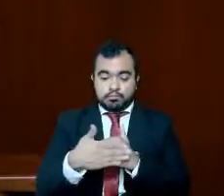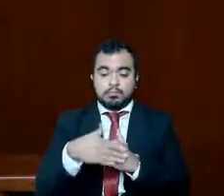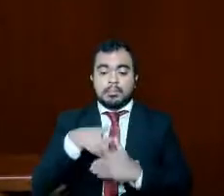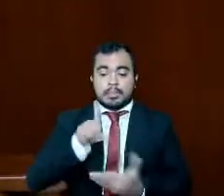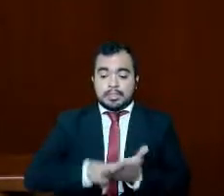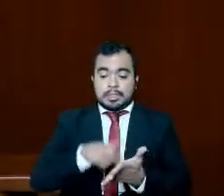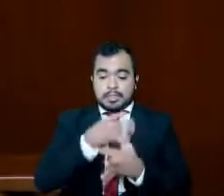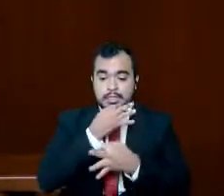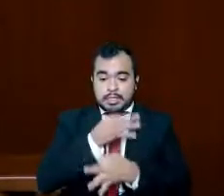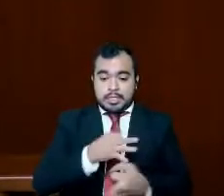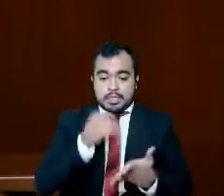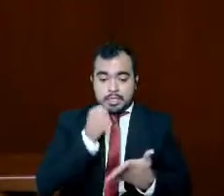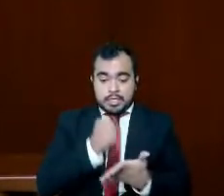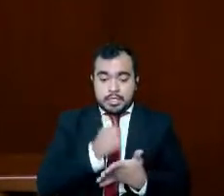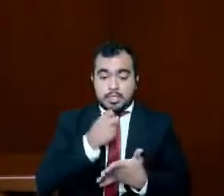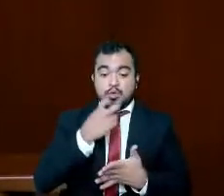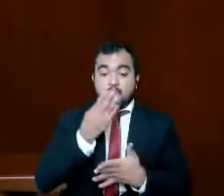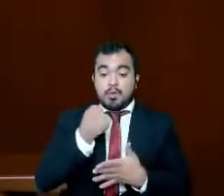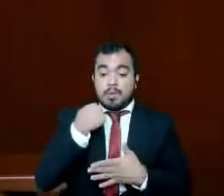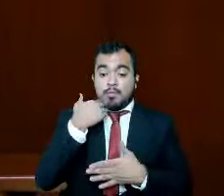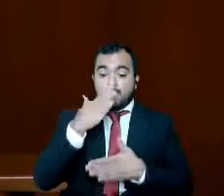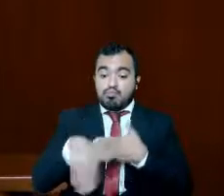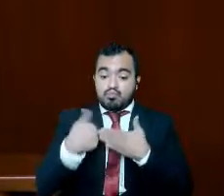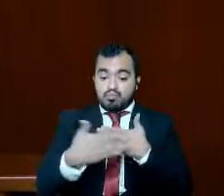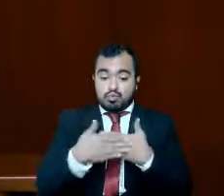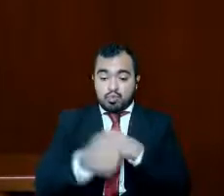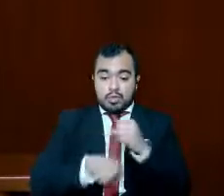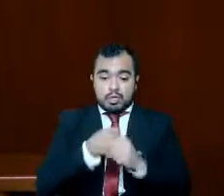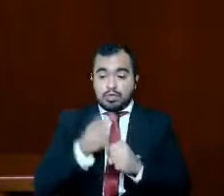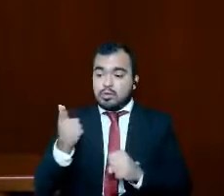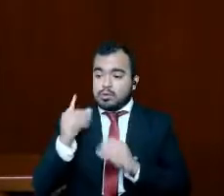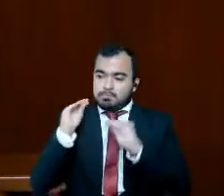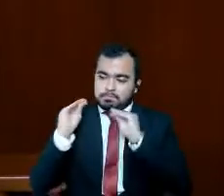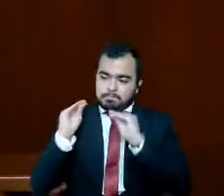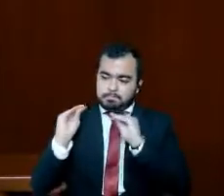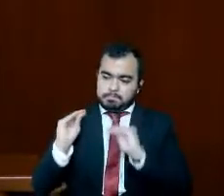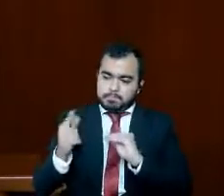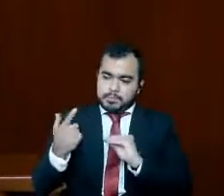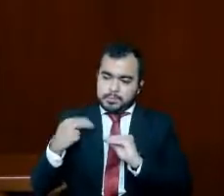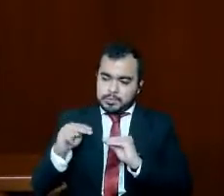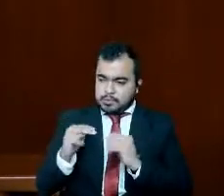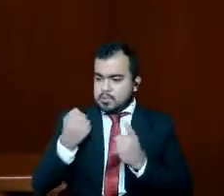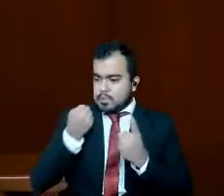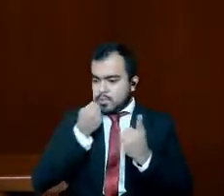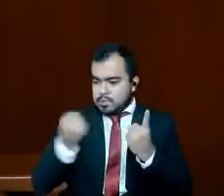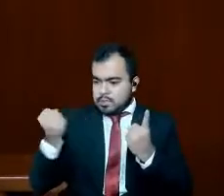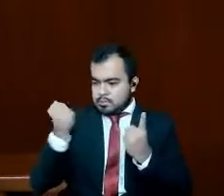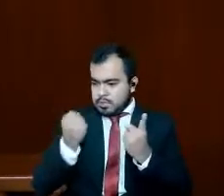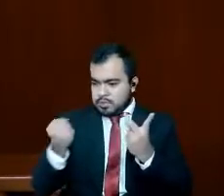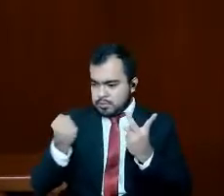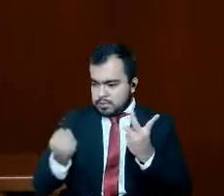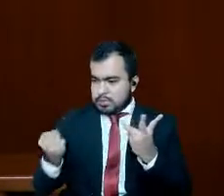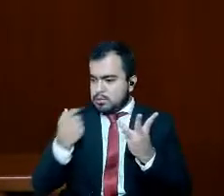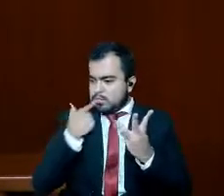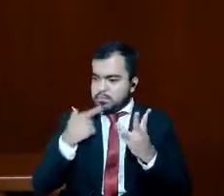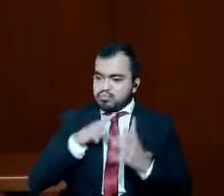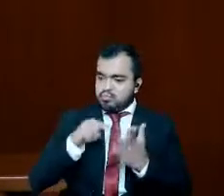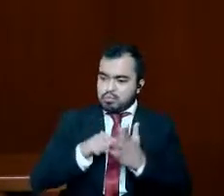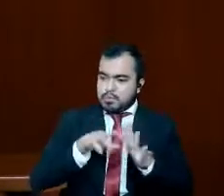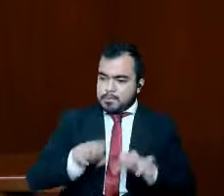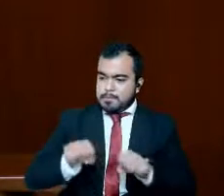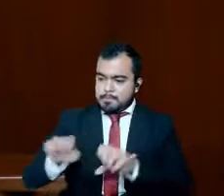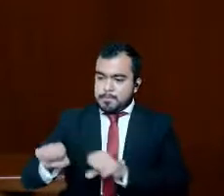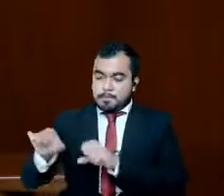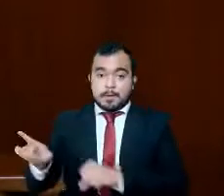decreto, en tanto la Guardia Nacional desarrolla su estructura, capacidades e implantación territorial, el presidente de